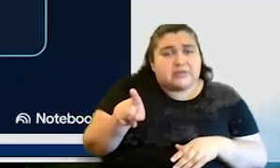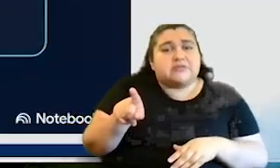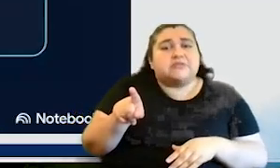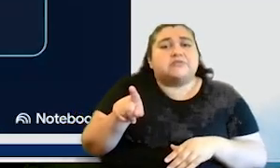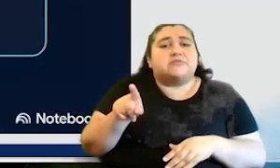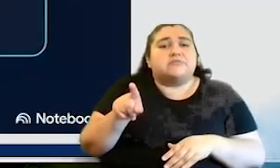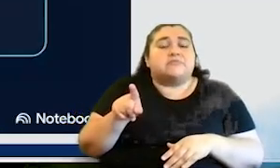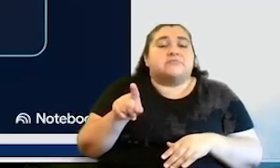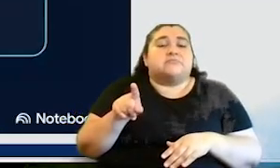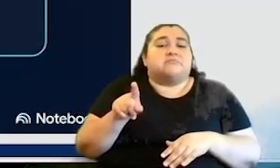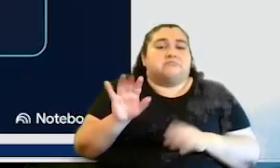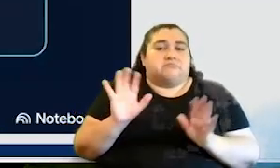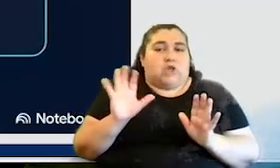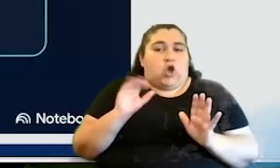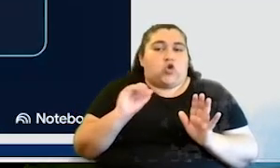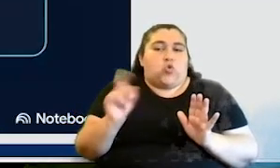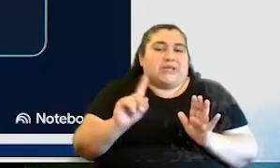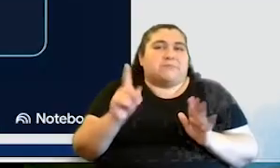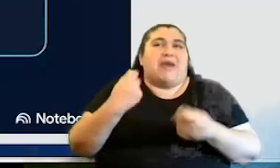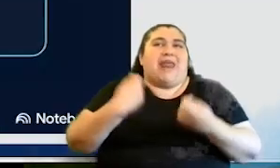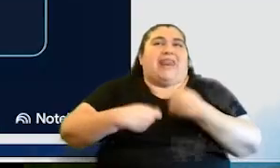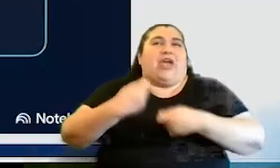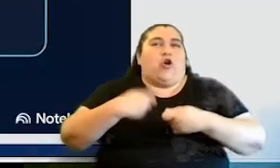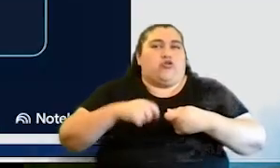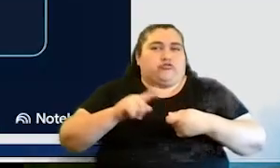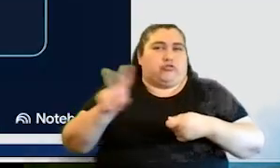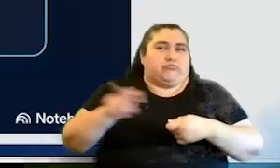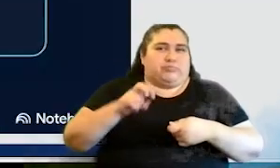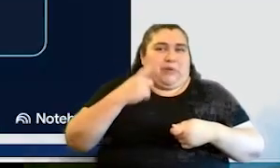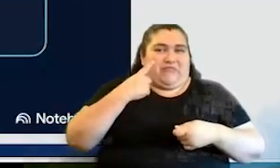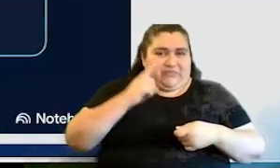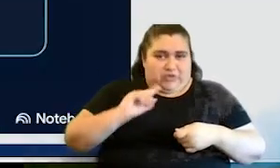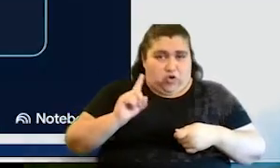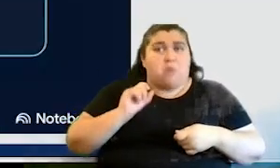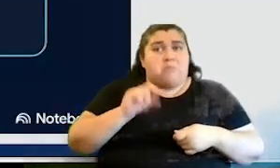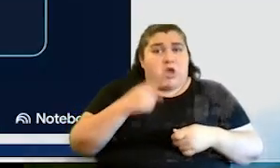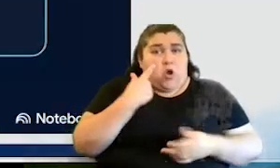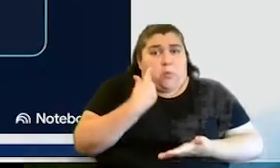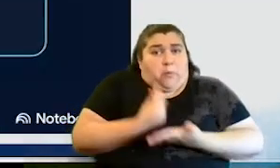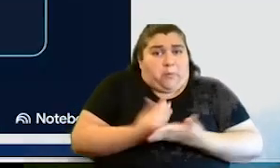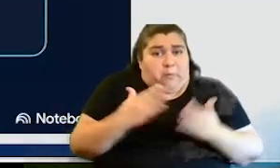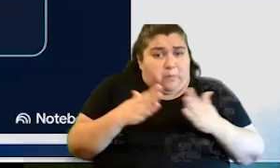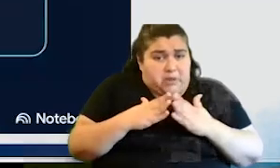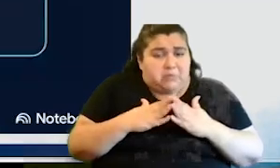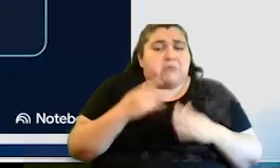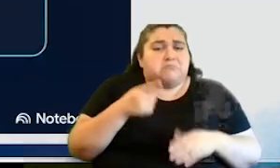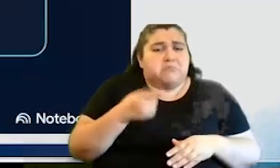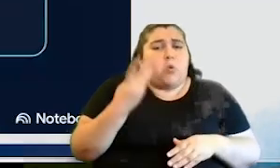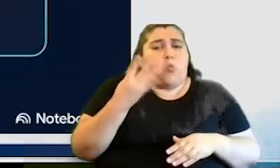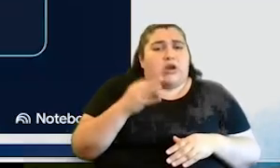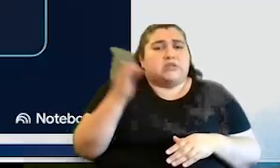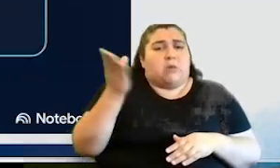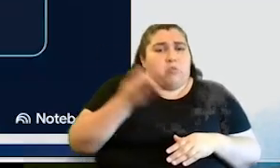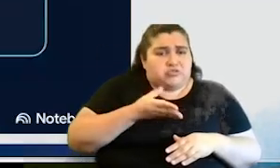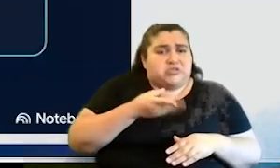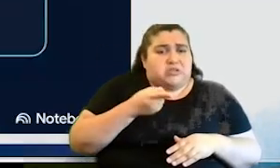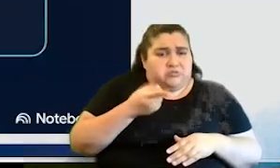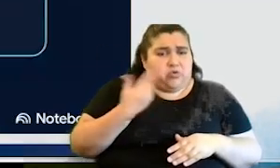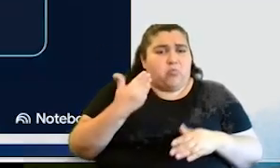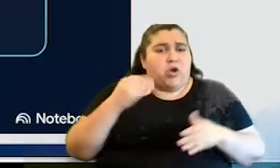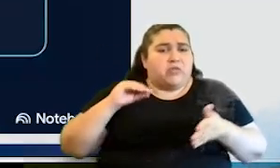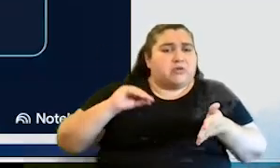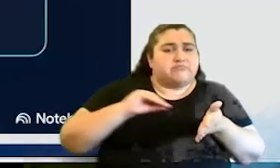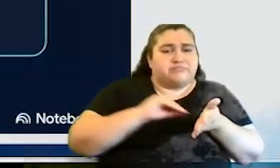casa habitación, no para una explotación comercial, pero sí que la utilizan para casa habitación, pueden deducir el 40% de estas sumas que